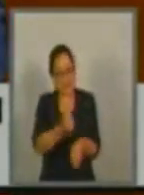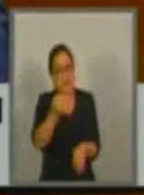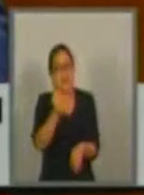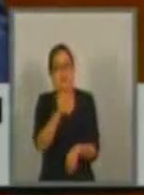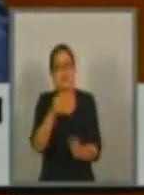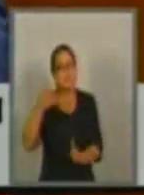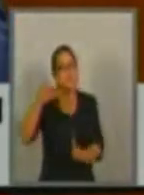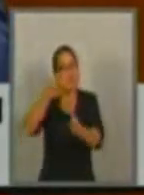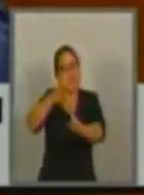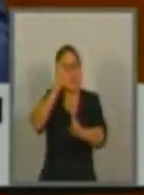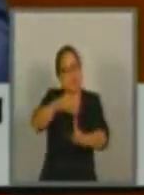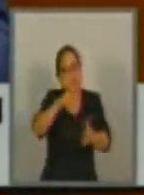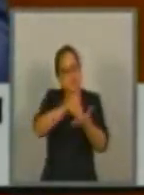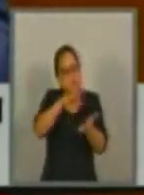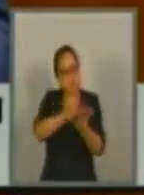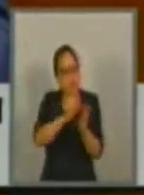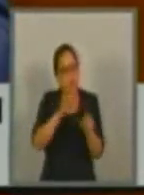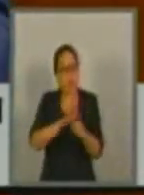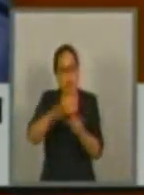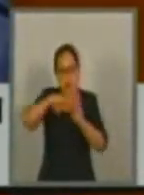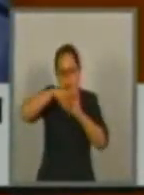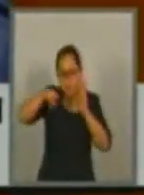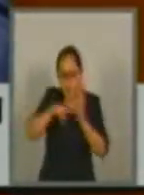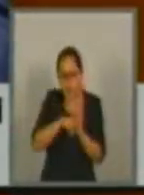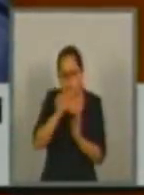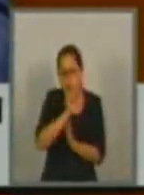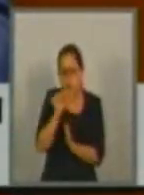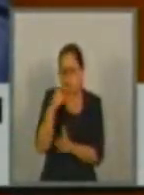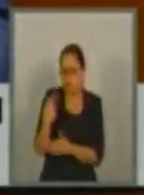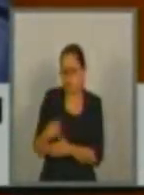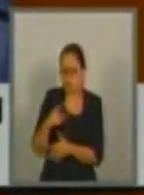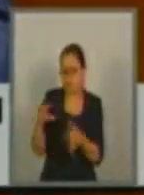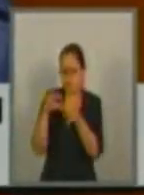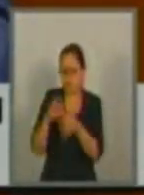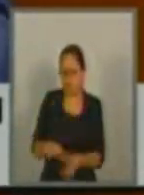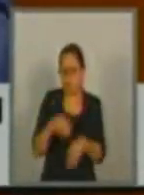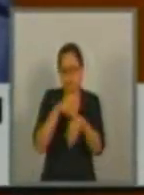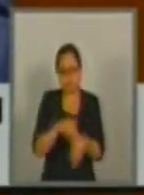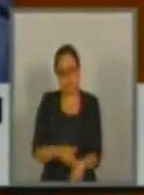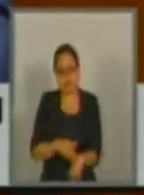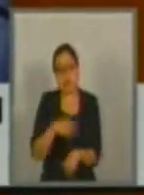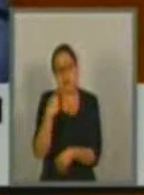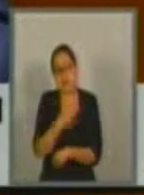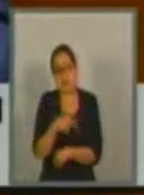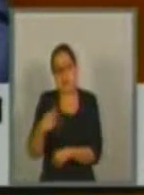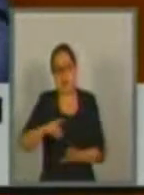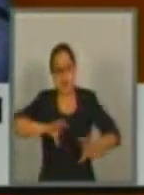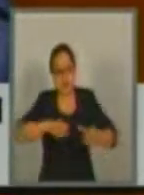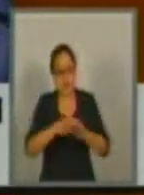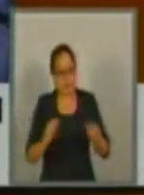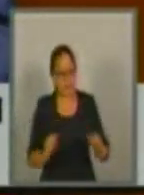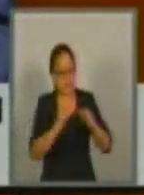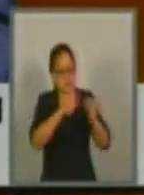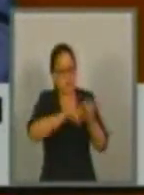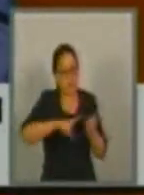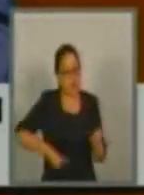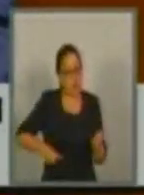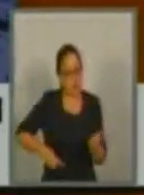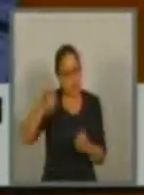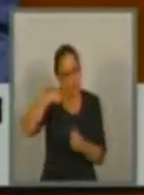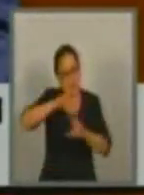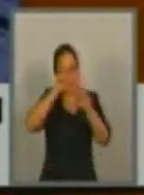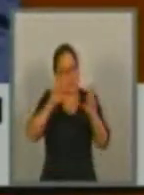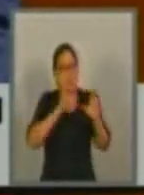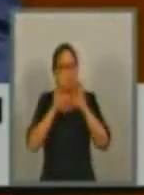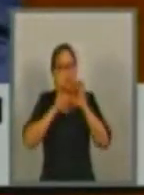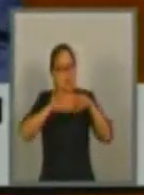como objeto establecer las normas a las que deberán sujetarse los entes públicos en su comunicación